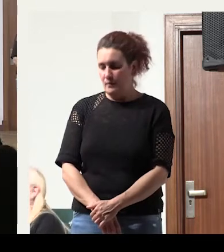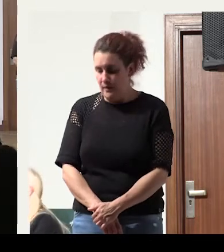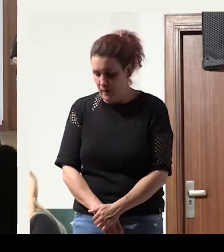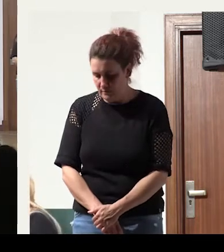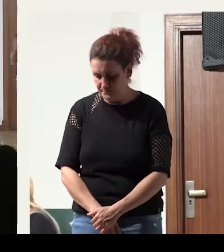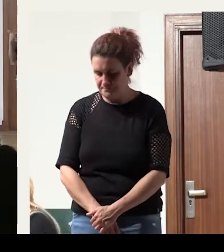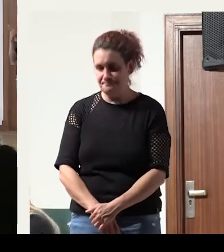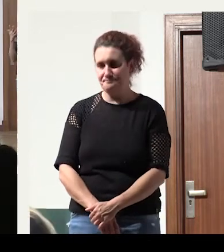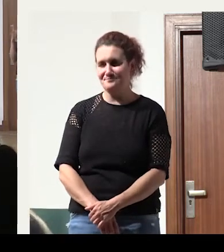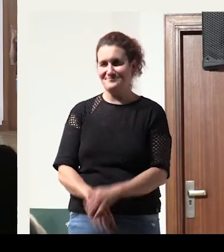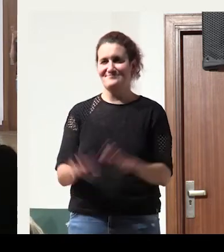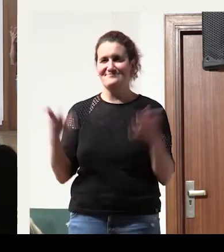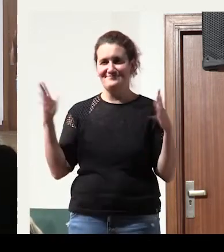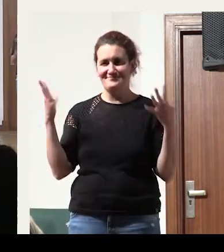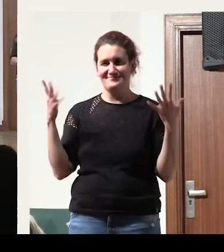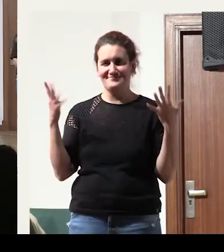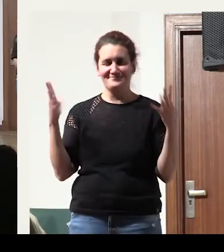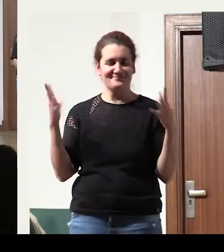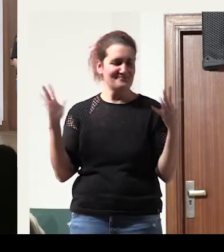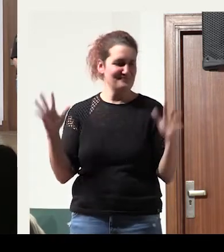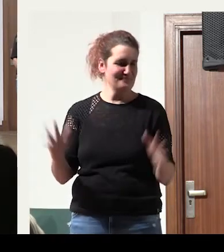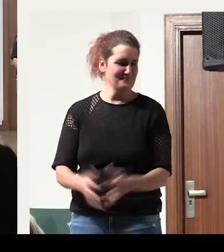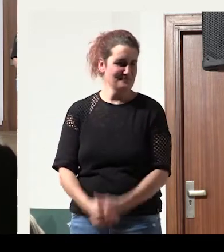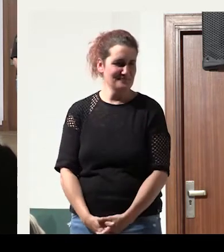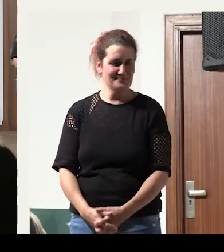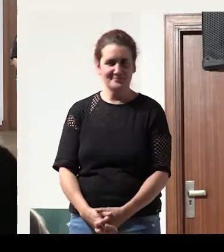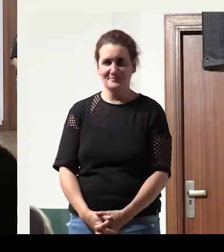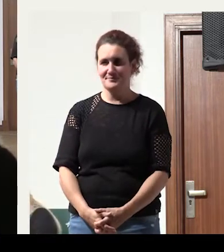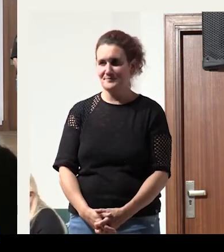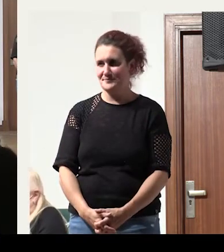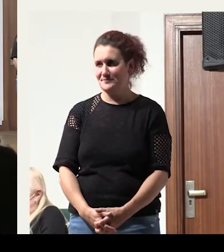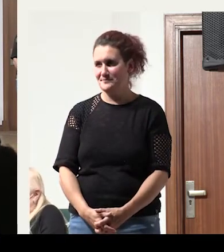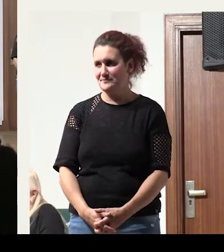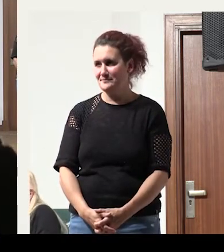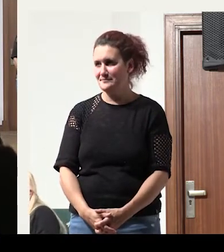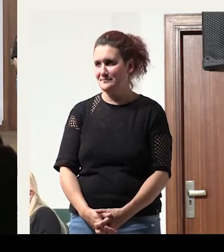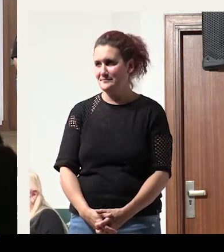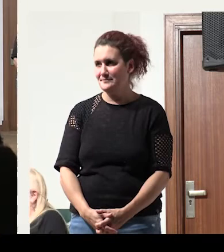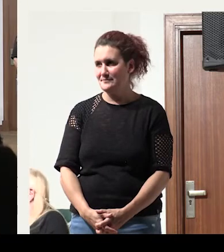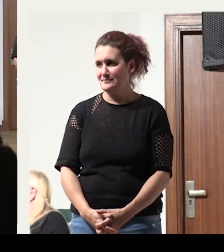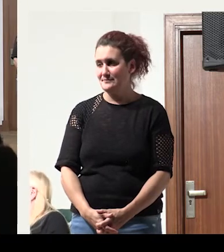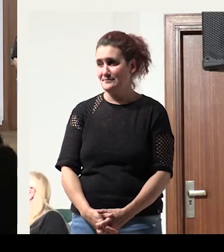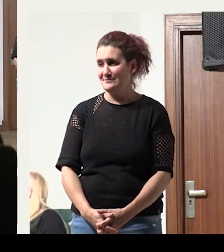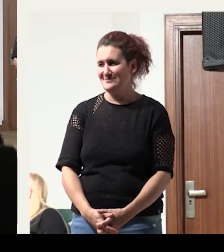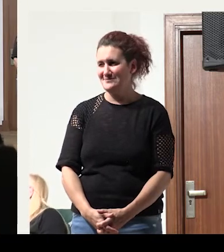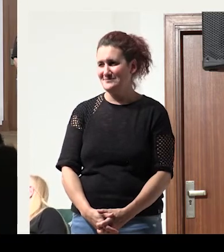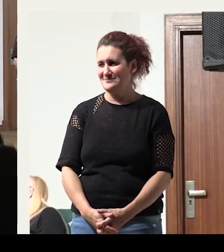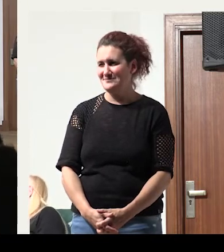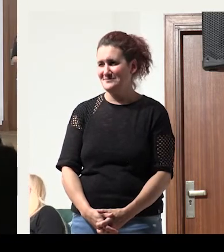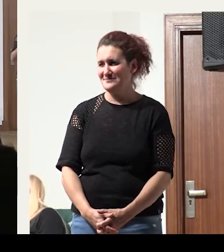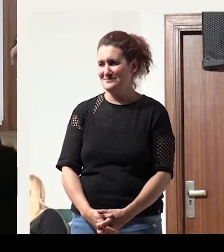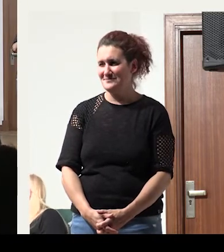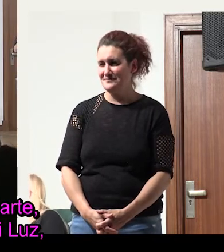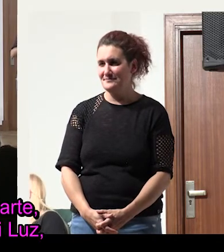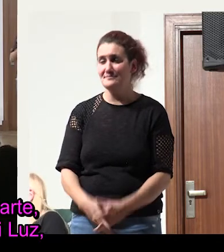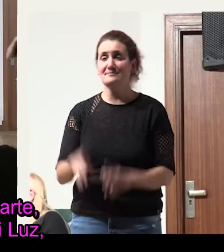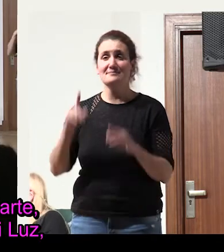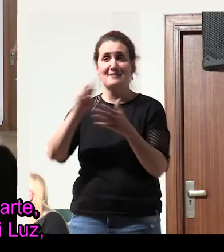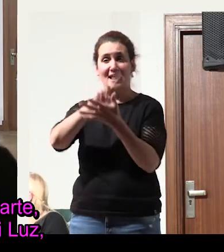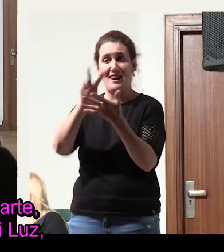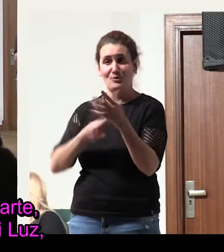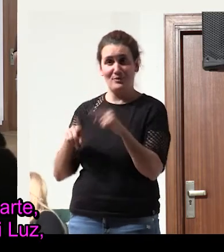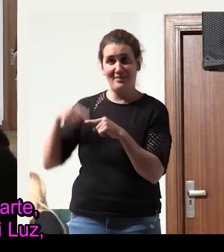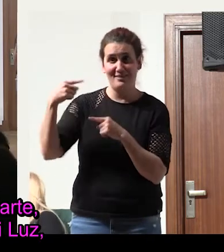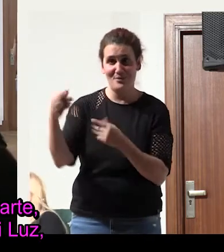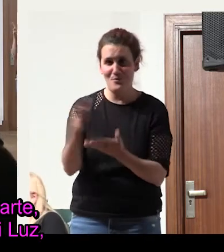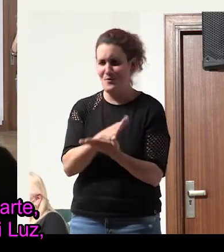Bueno, Y después de esta lectura de poemas, que ha sido una